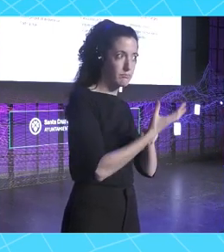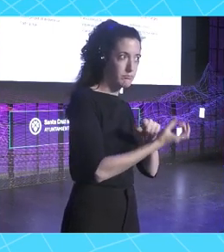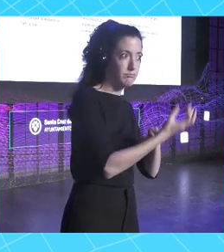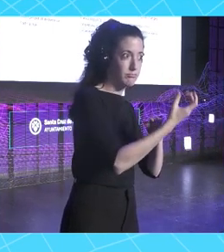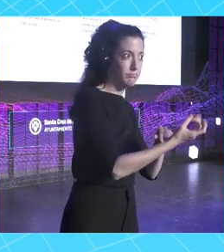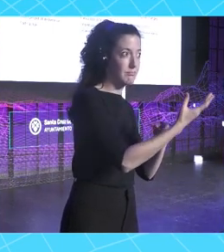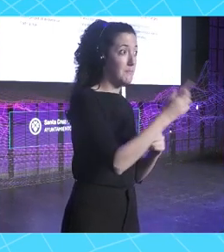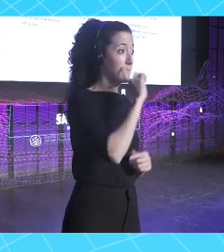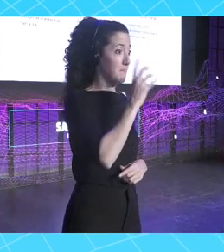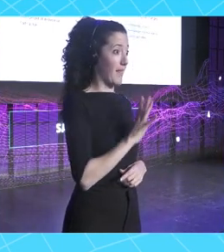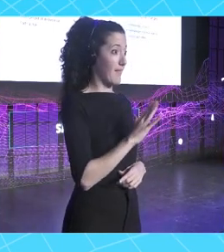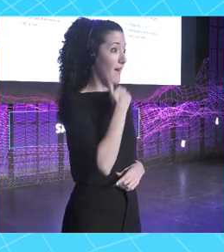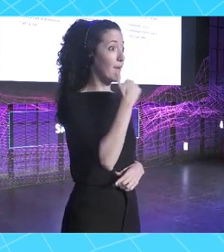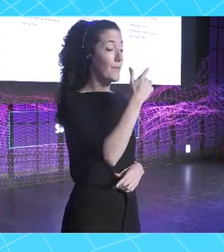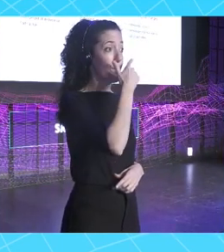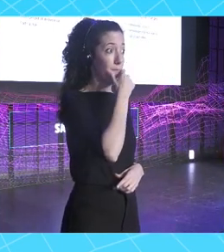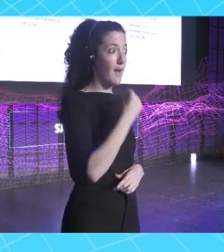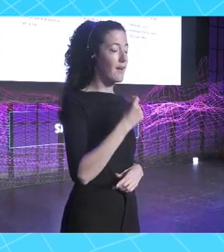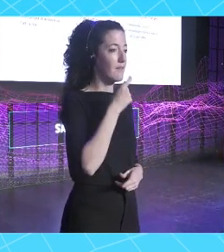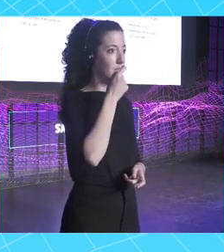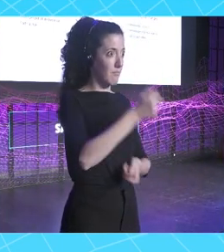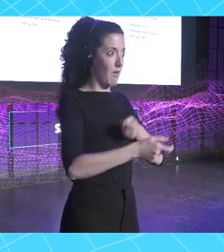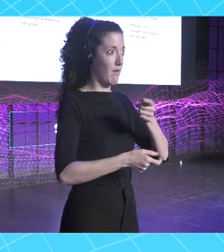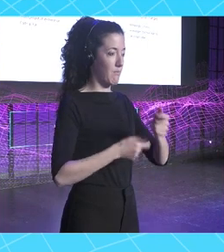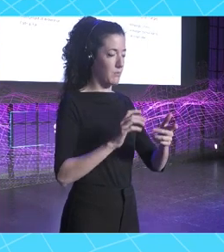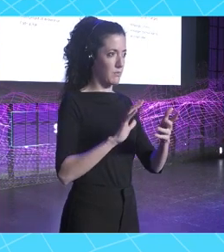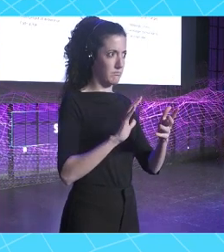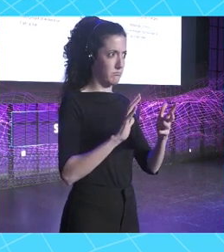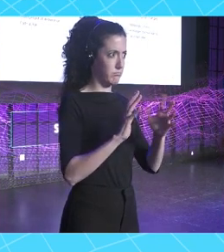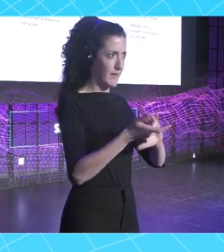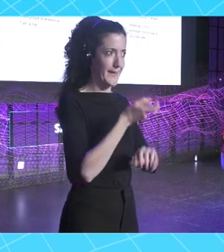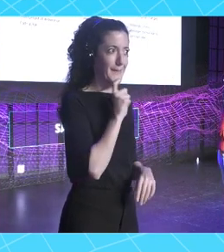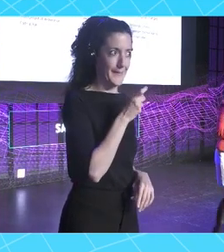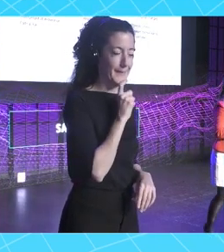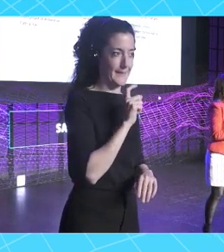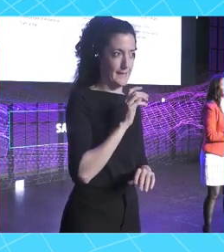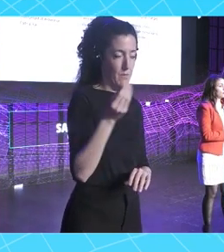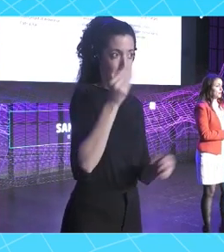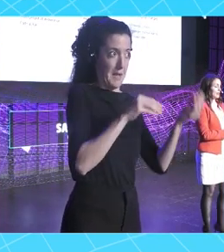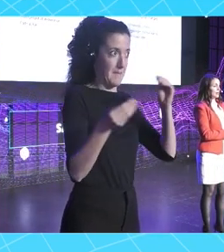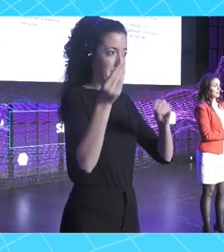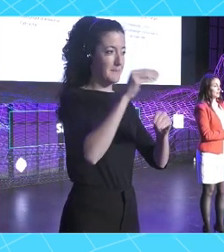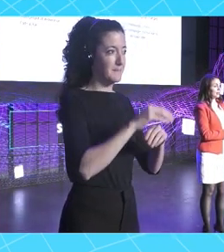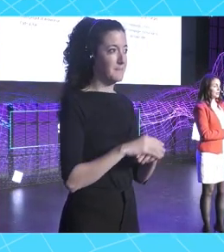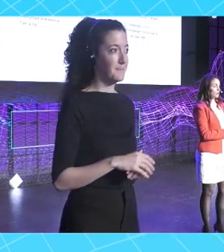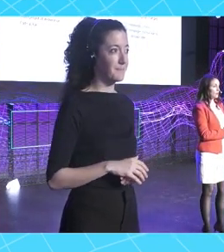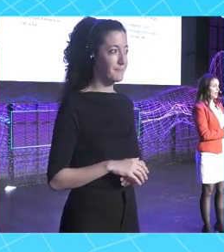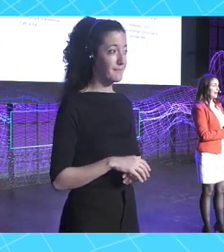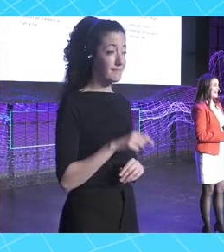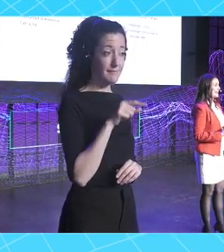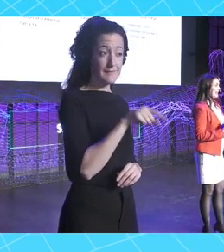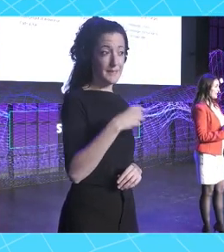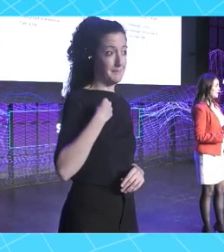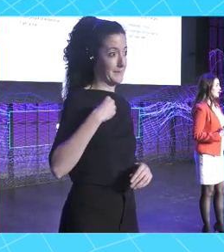sencillo verdad cada vez se va complicando más y eso es lo que ha pasado también en la tecnología